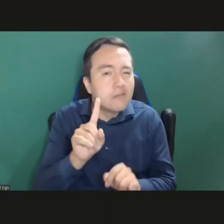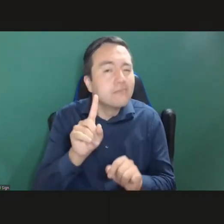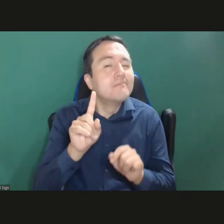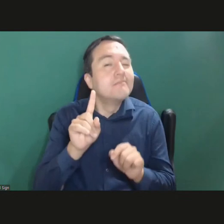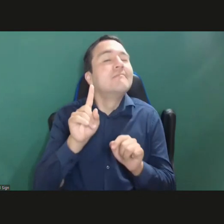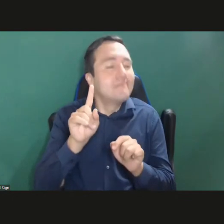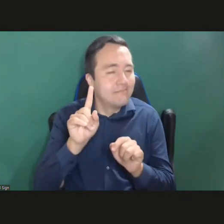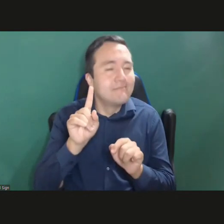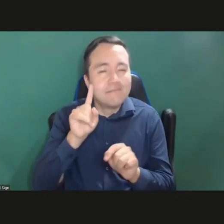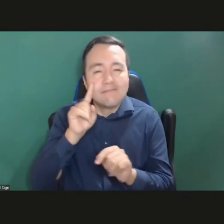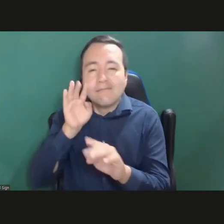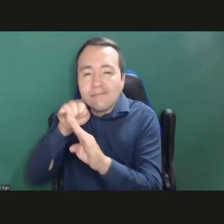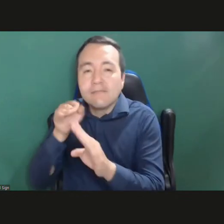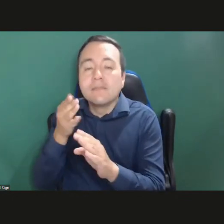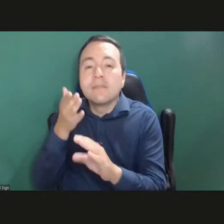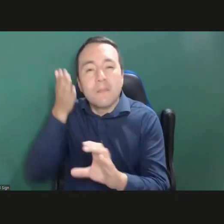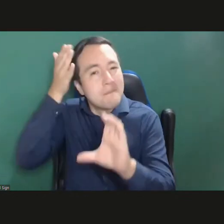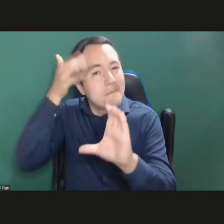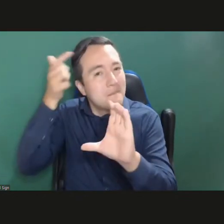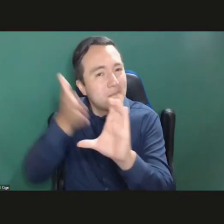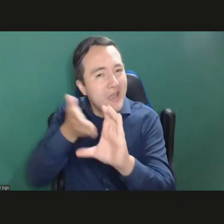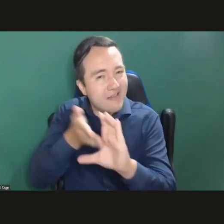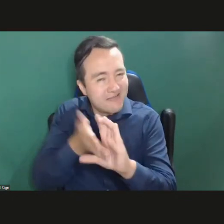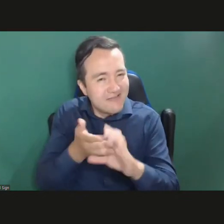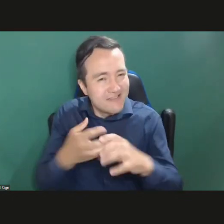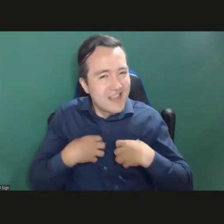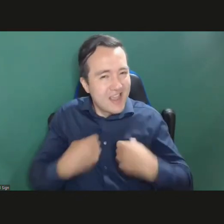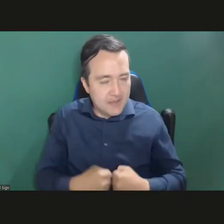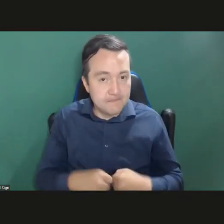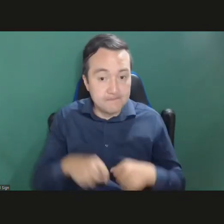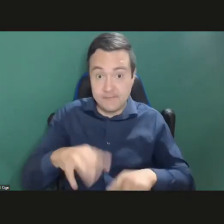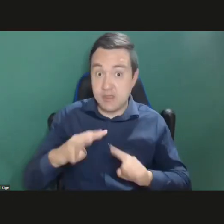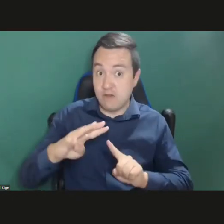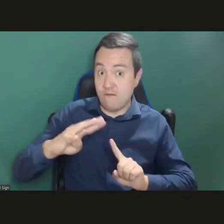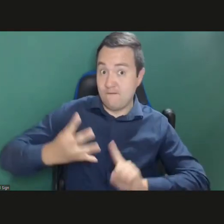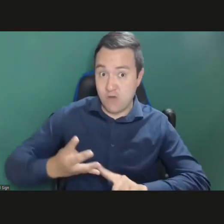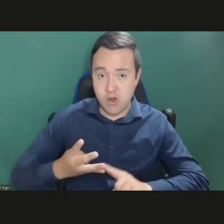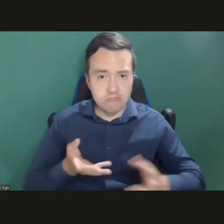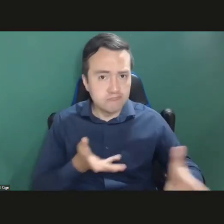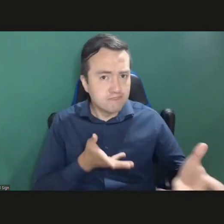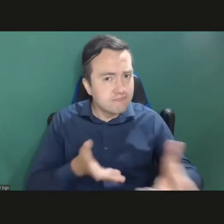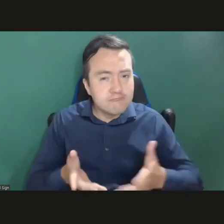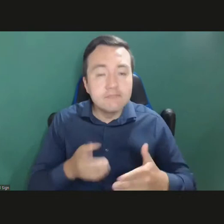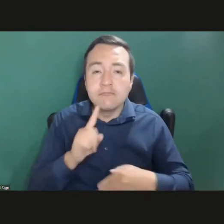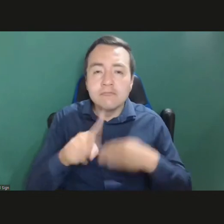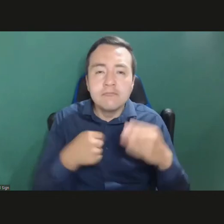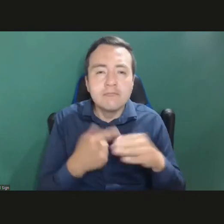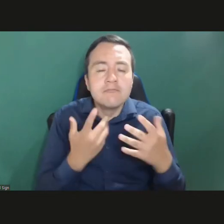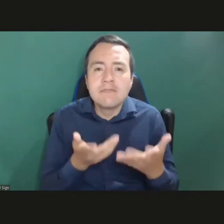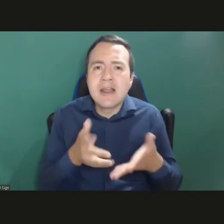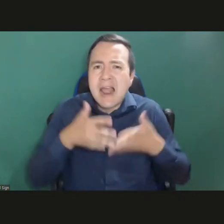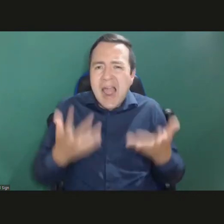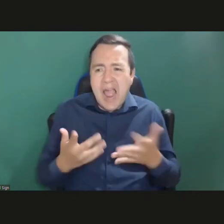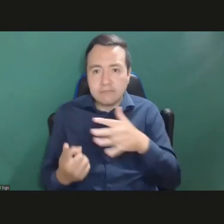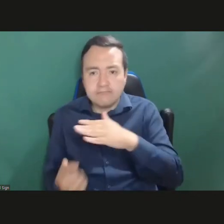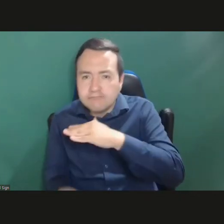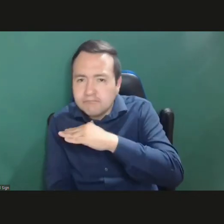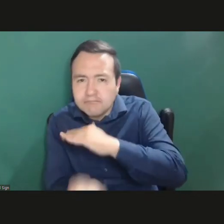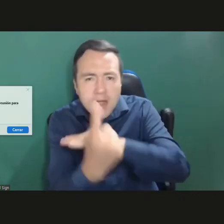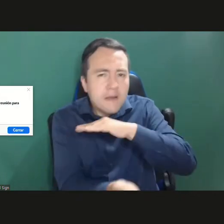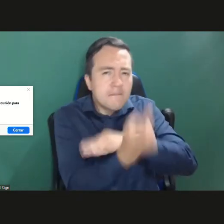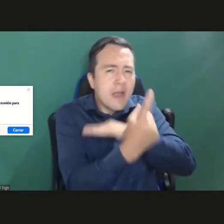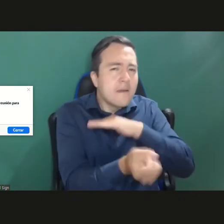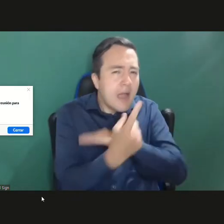19 en esta cuarta sesión nos vamos a centrar específicamente en abordar la prevención y control de los factores de riesgo de las enfermedades